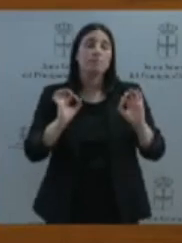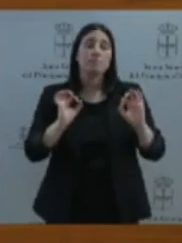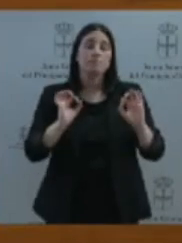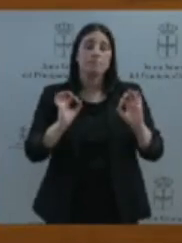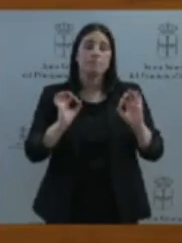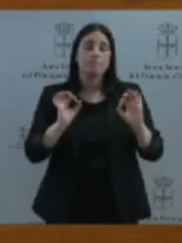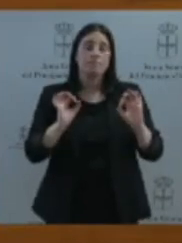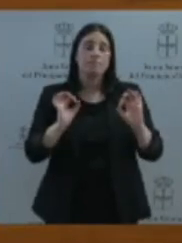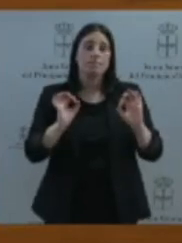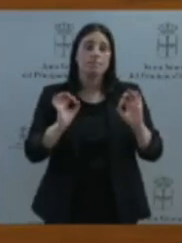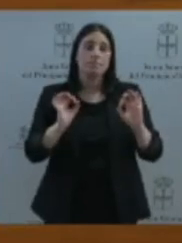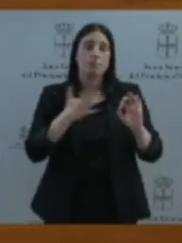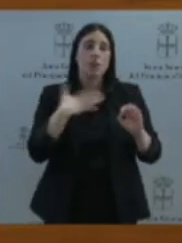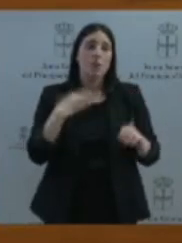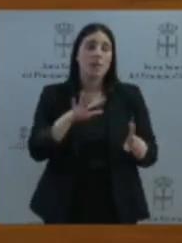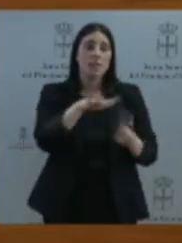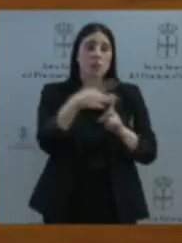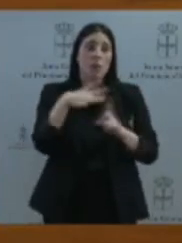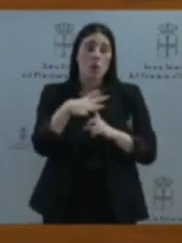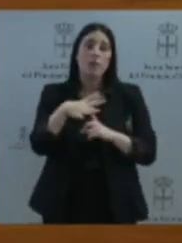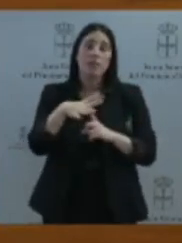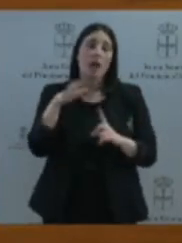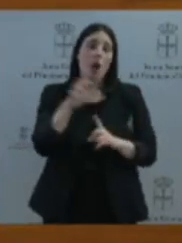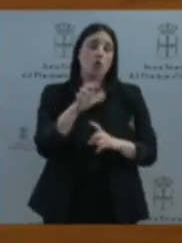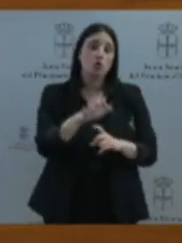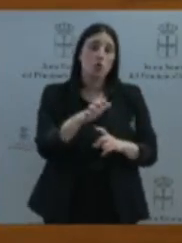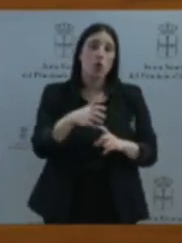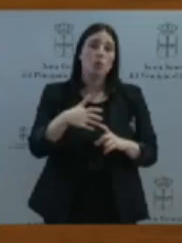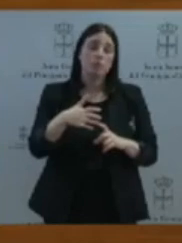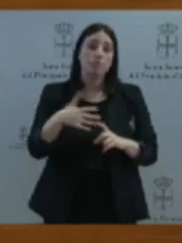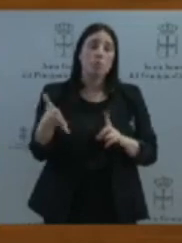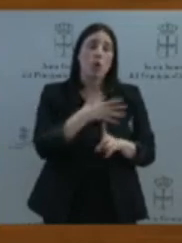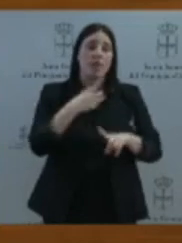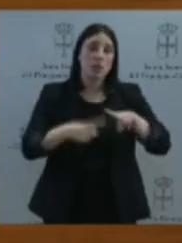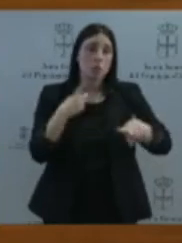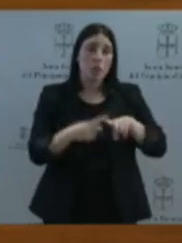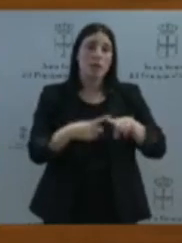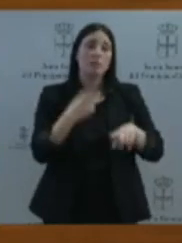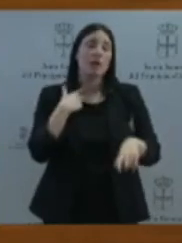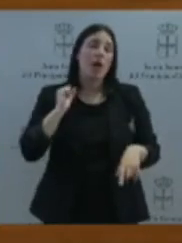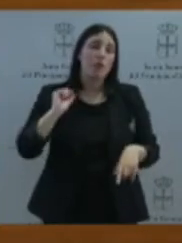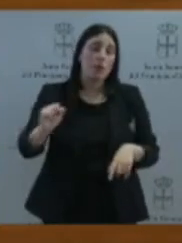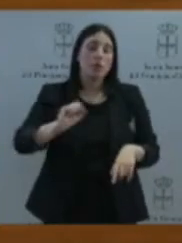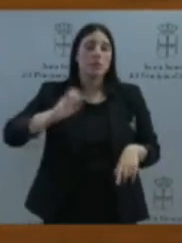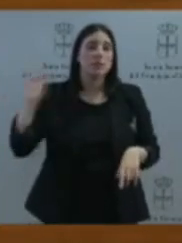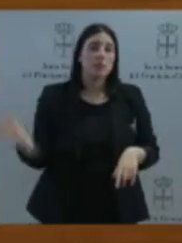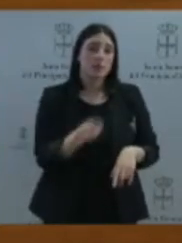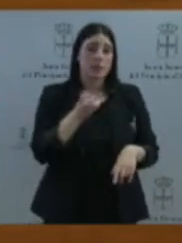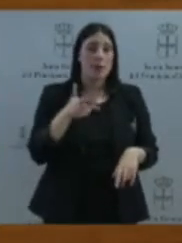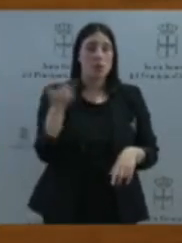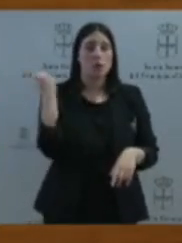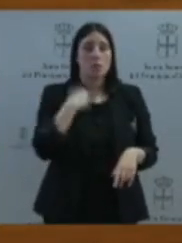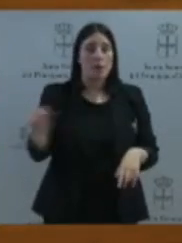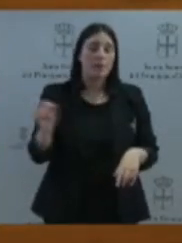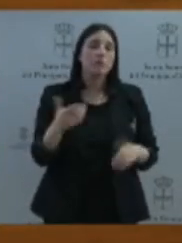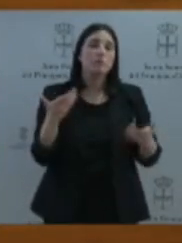de acoso, violencia sexual, adicciones y otras vulneraciones de estos derechos. Y, por último, el incremento de